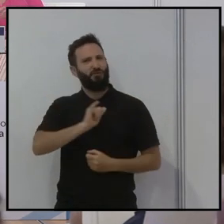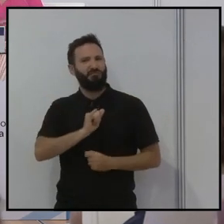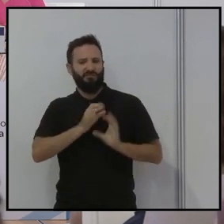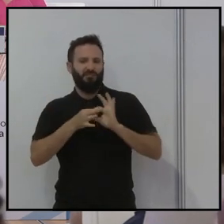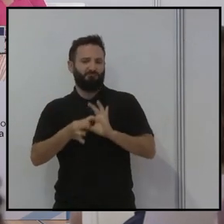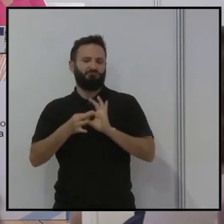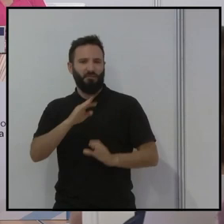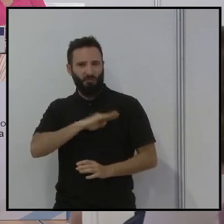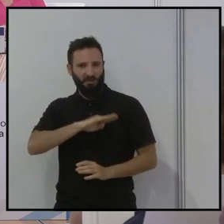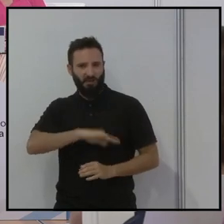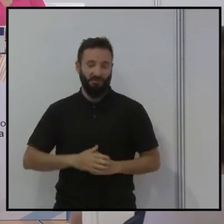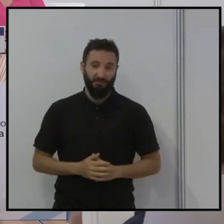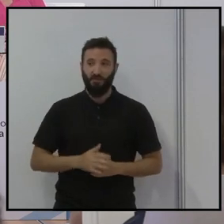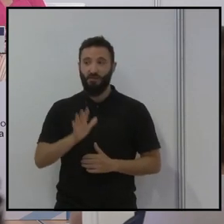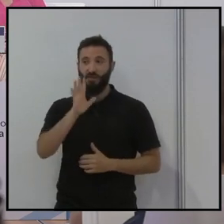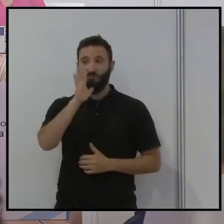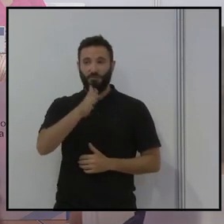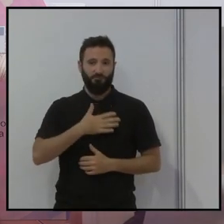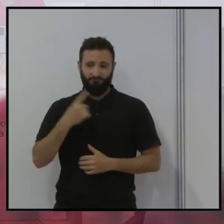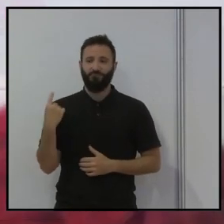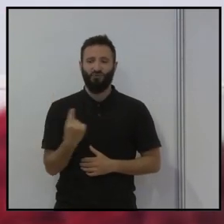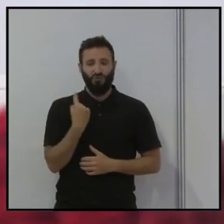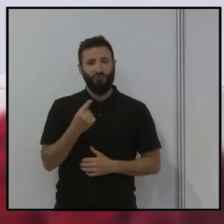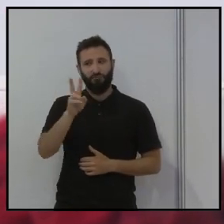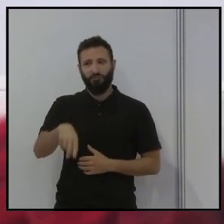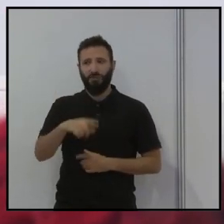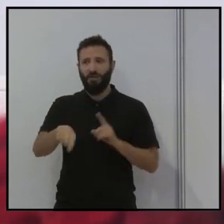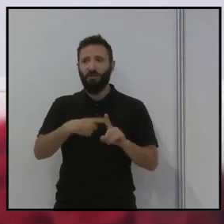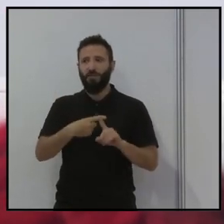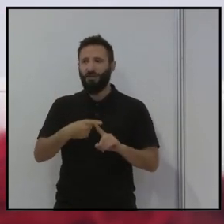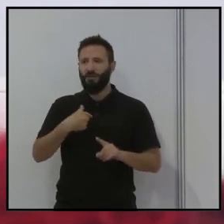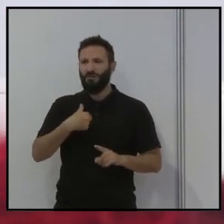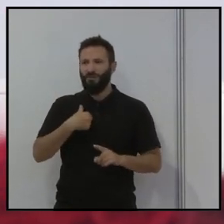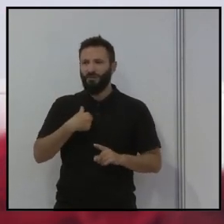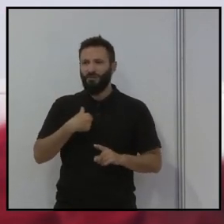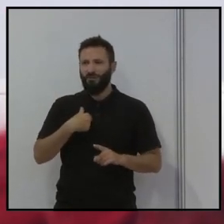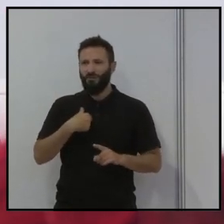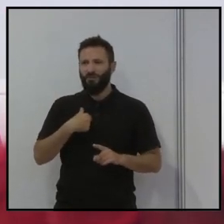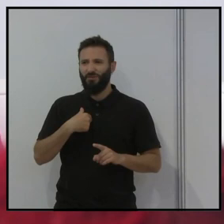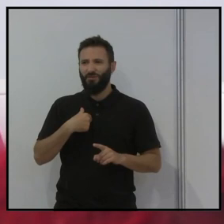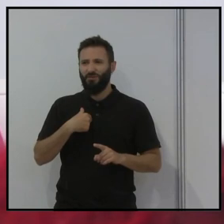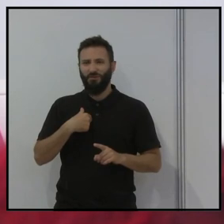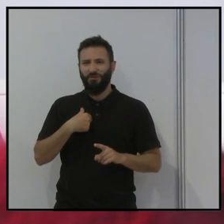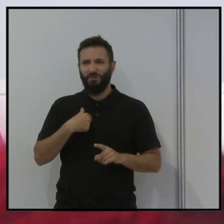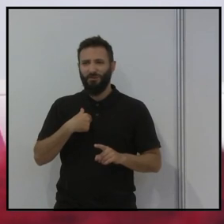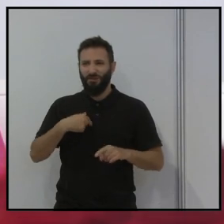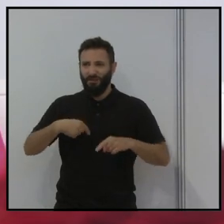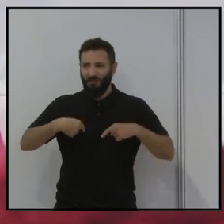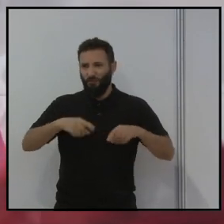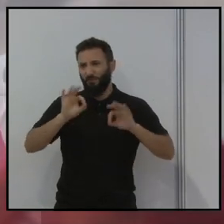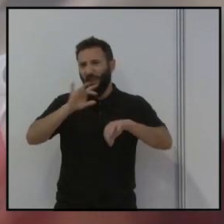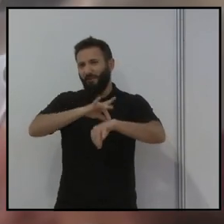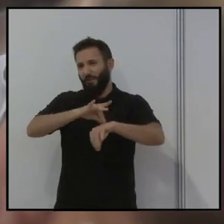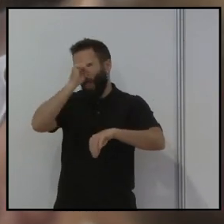gracias. Porque sí, nos sentimos muy solos. Yo he tenido ataques de pánico, anorexia, me saca, tengo como un abonotransporte de las enfermedades mentales,